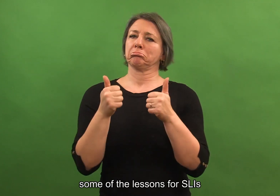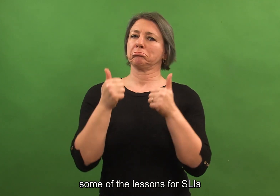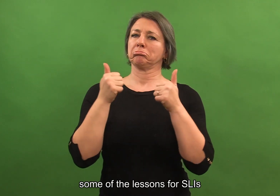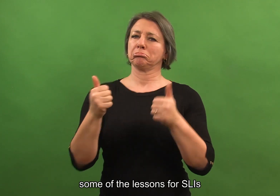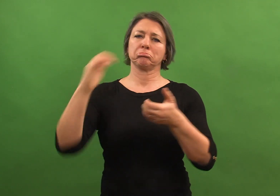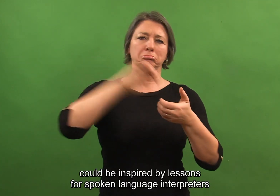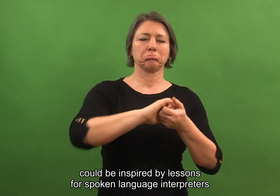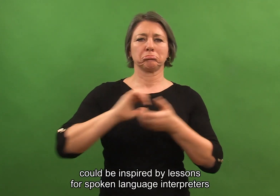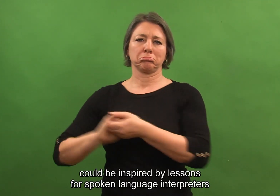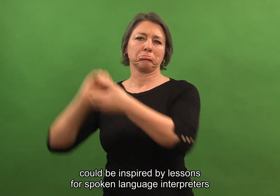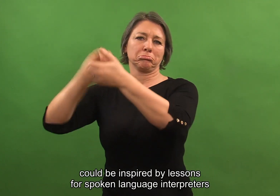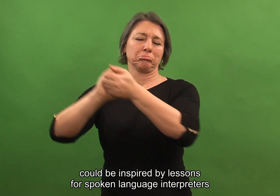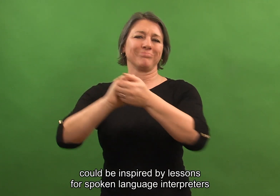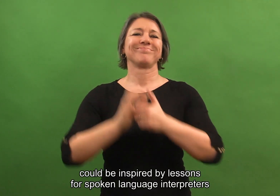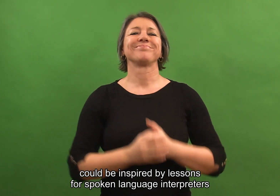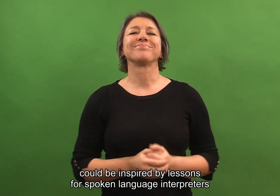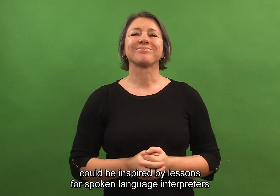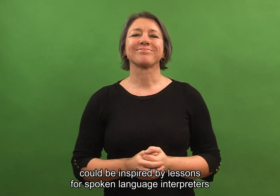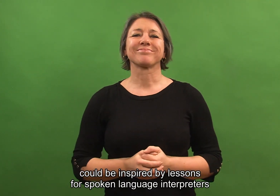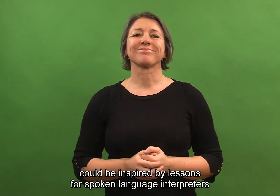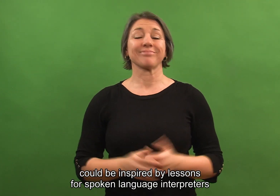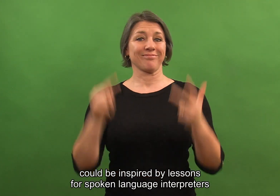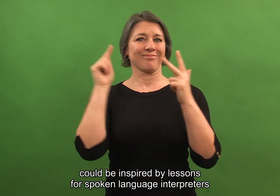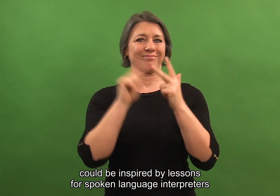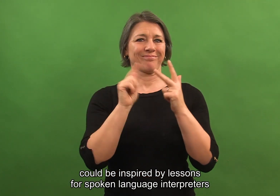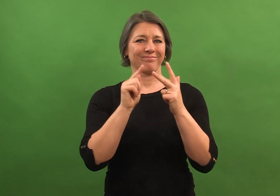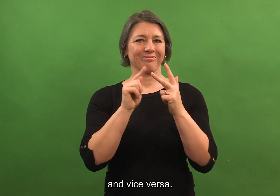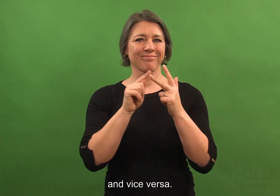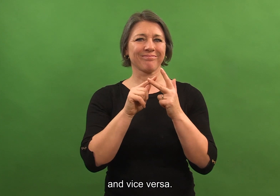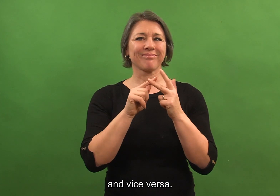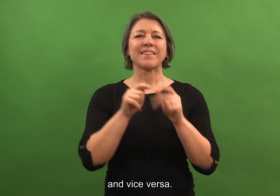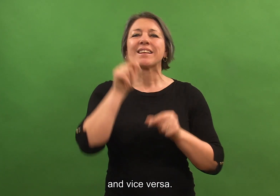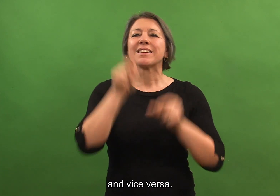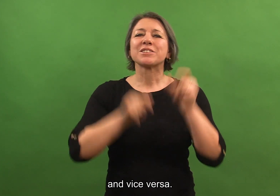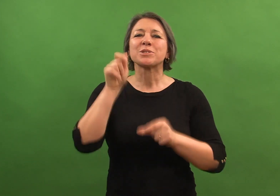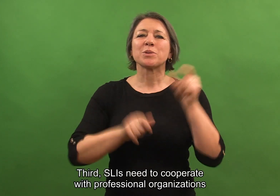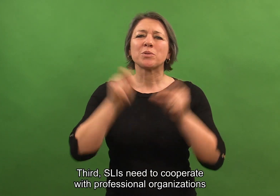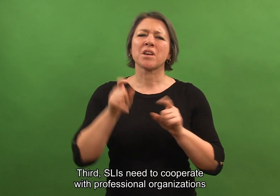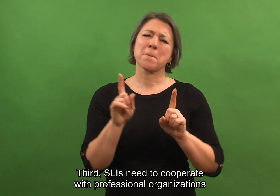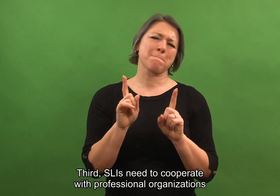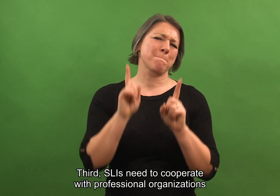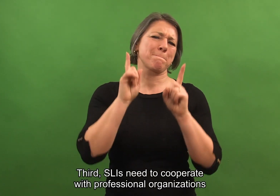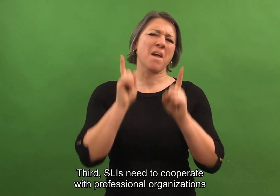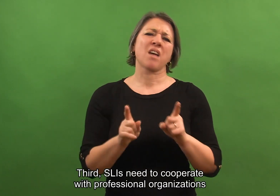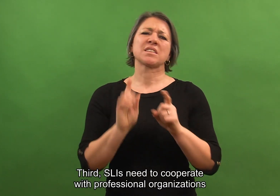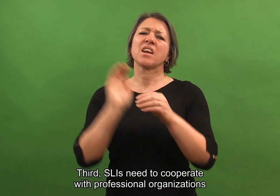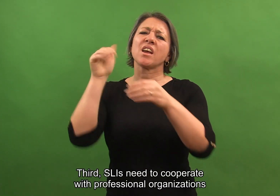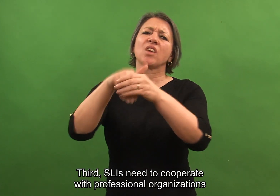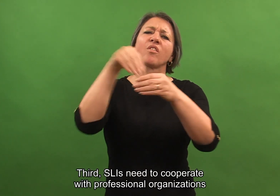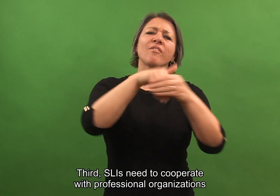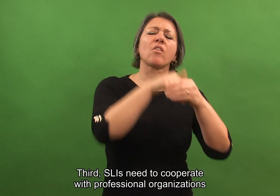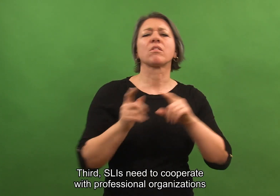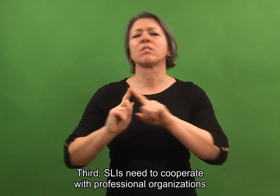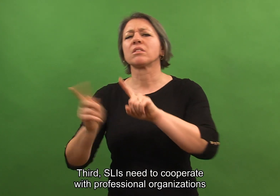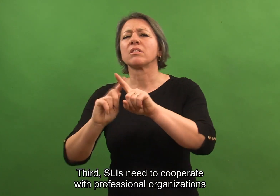valioso de ambos programas con los de estudios de traducción poder cooperar para que las lecciones de los intérpretes de lengua de